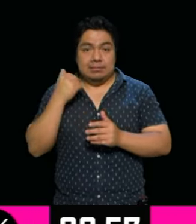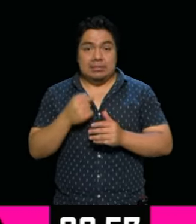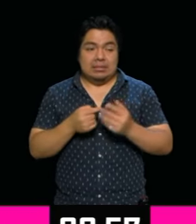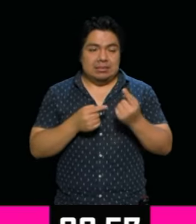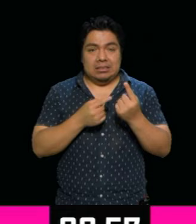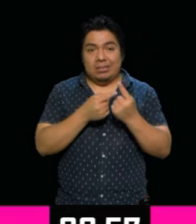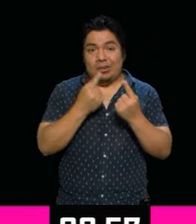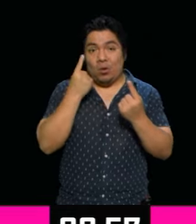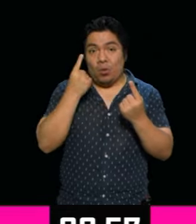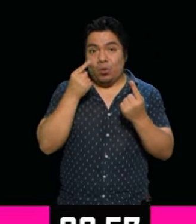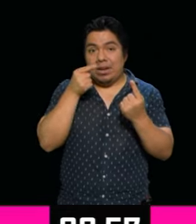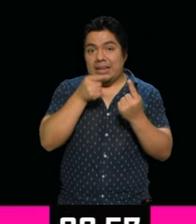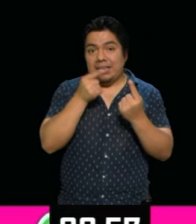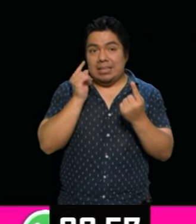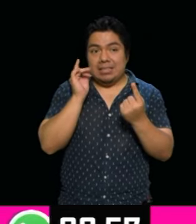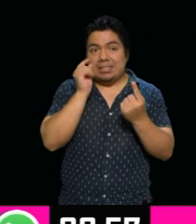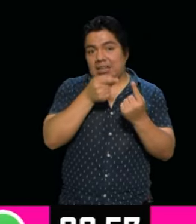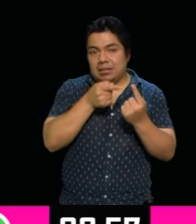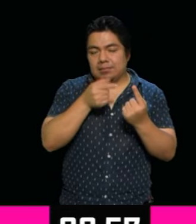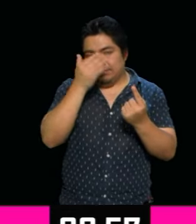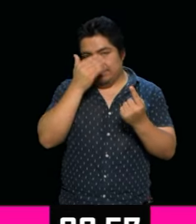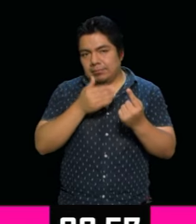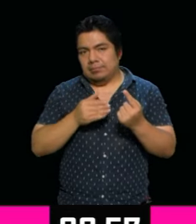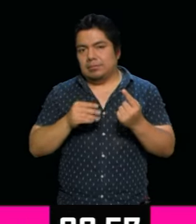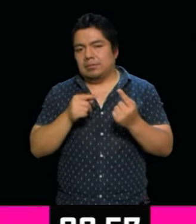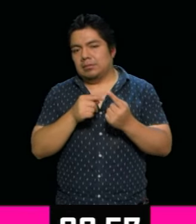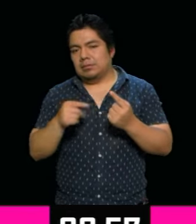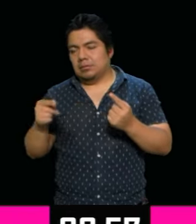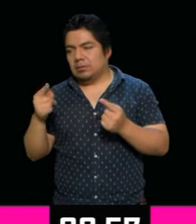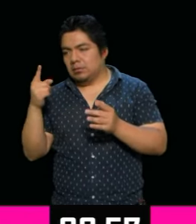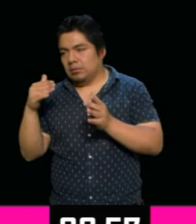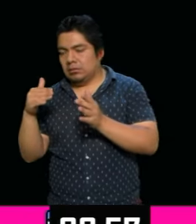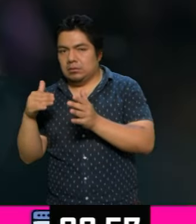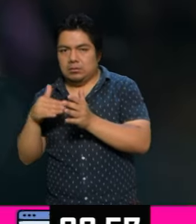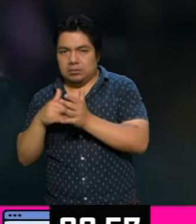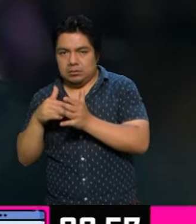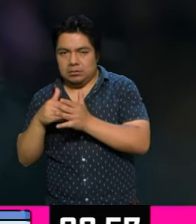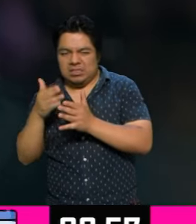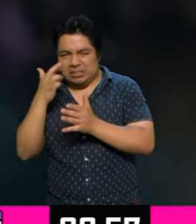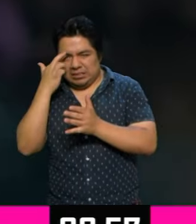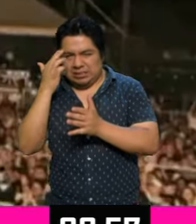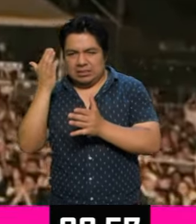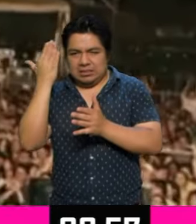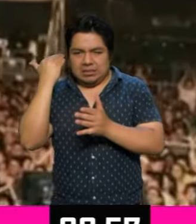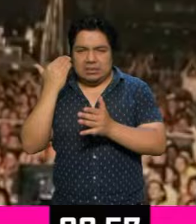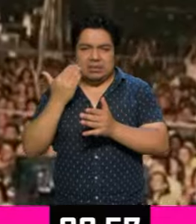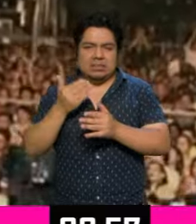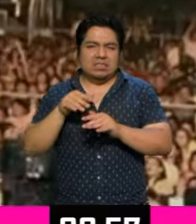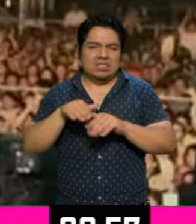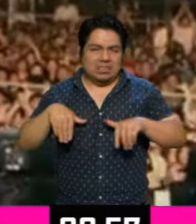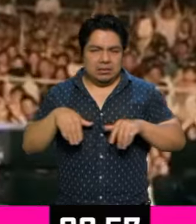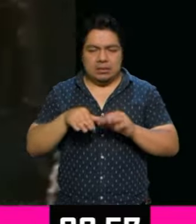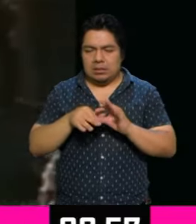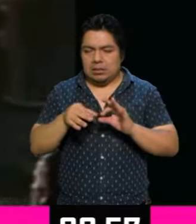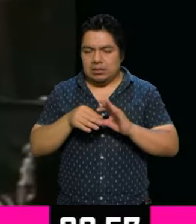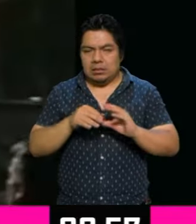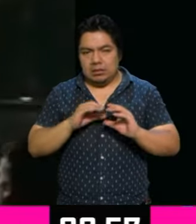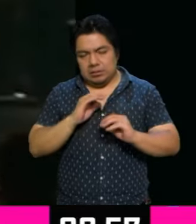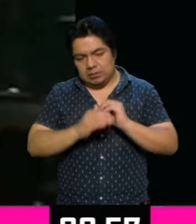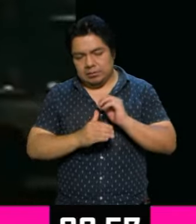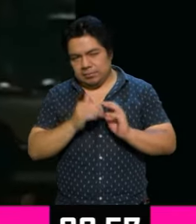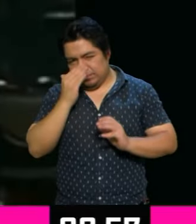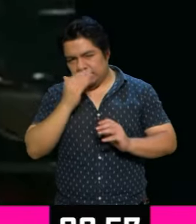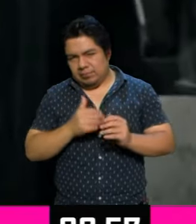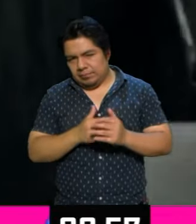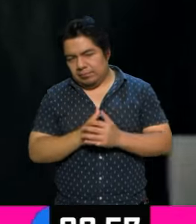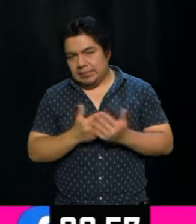personas. Y le tocó a ella. Qué peculiar. Y ya ves que ella también se había retirado un rato, lo que cuidó a su marido, en lo que pues